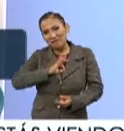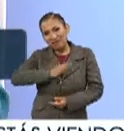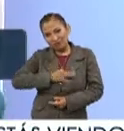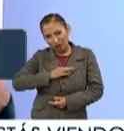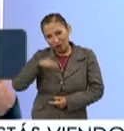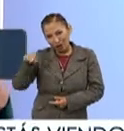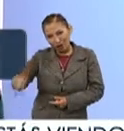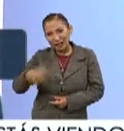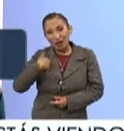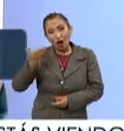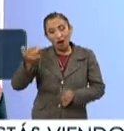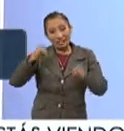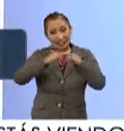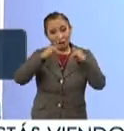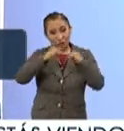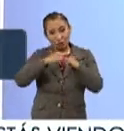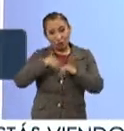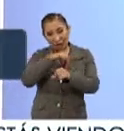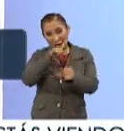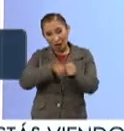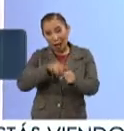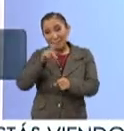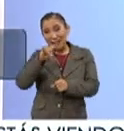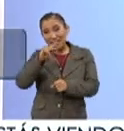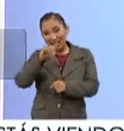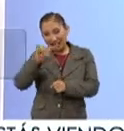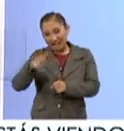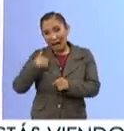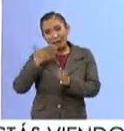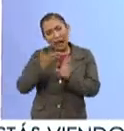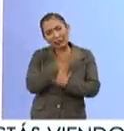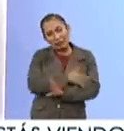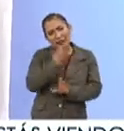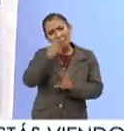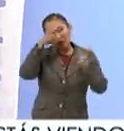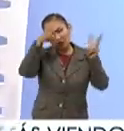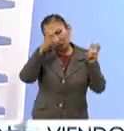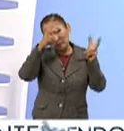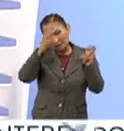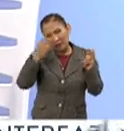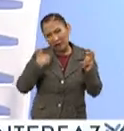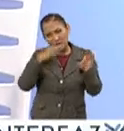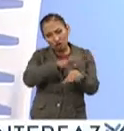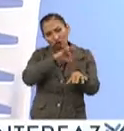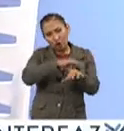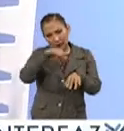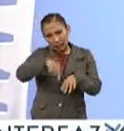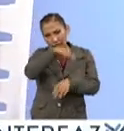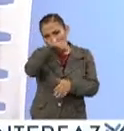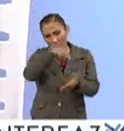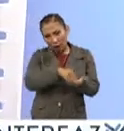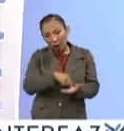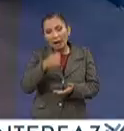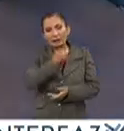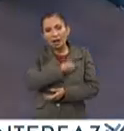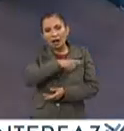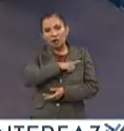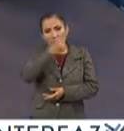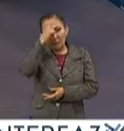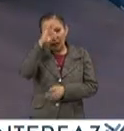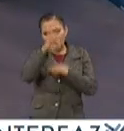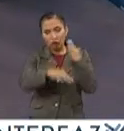Y bueno, ya hemos estado hablando de este tema durante varias participaciones de los médicos en esta sección Salud para